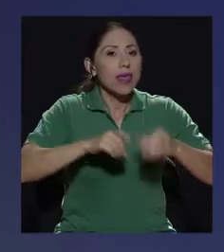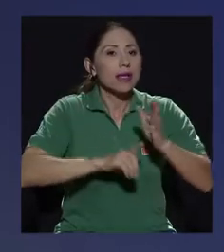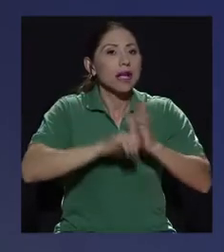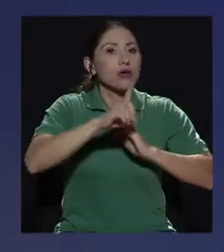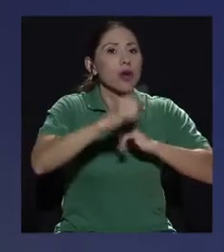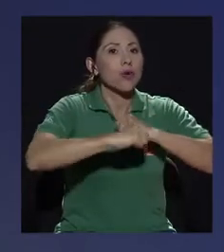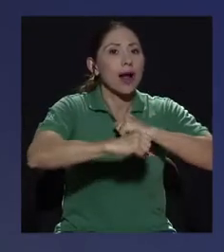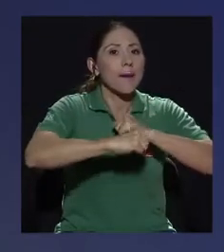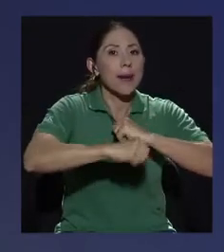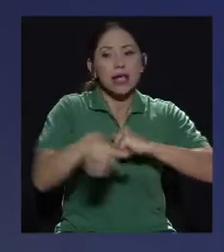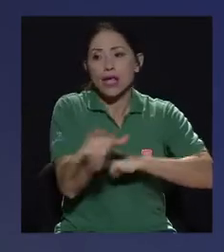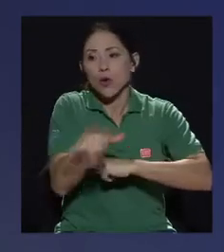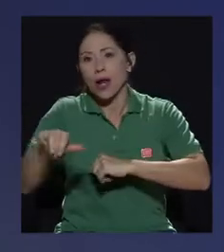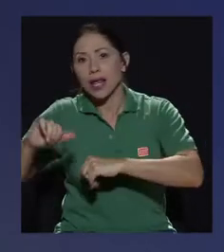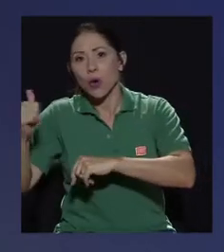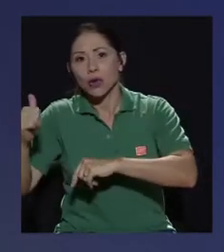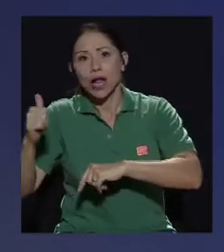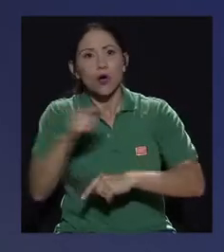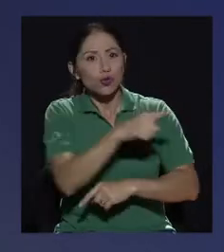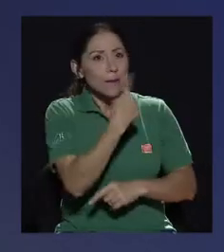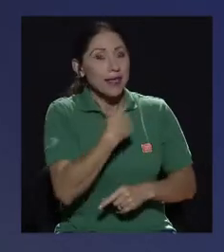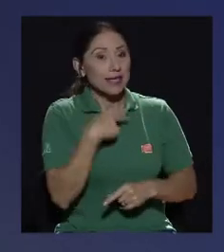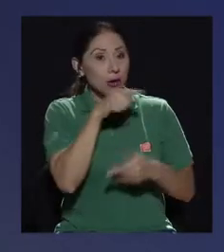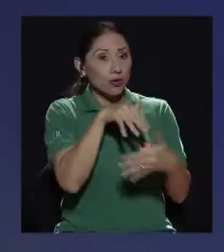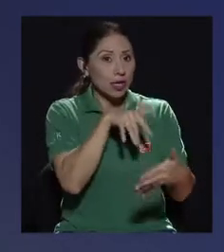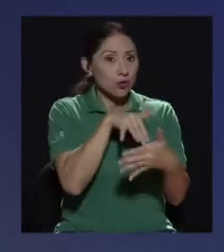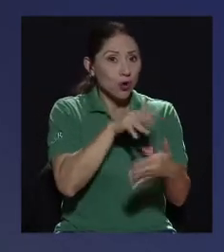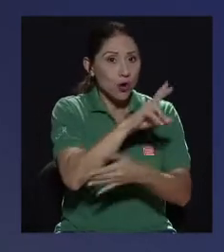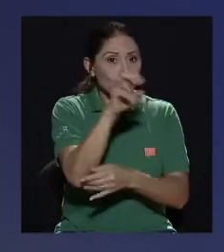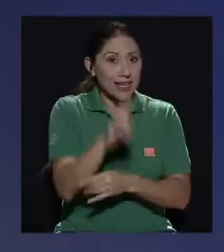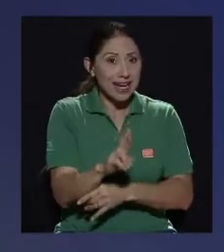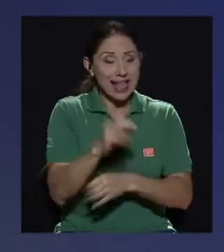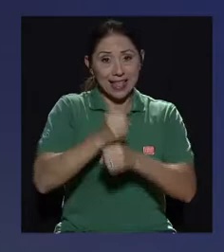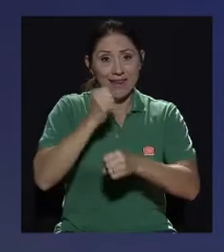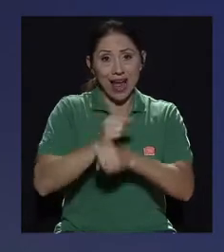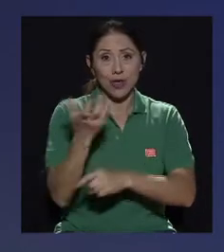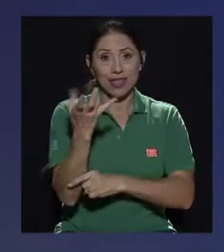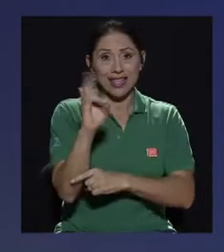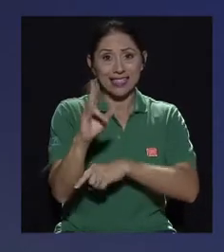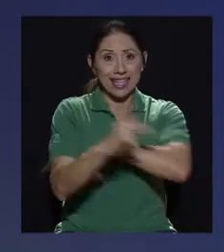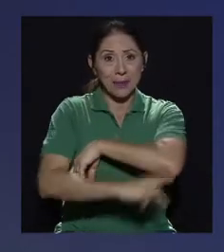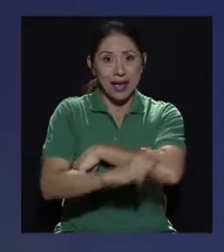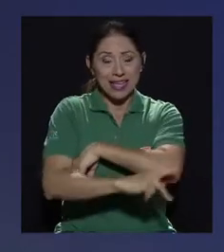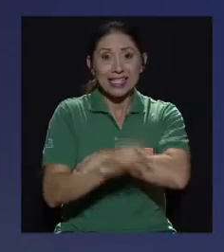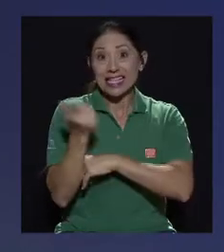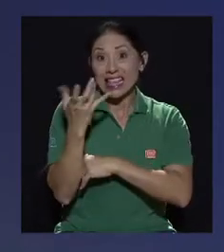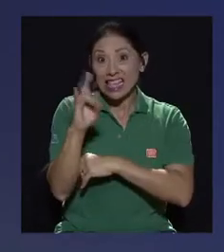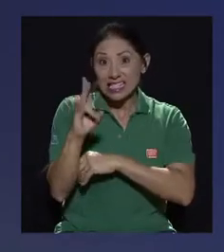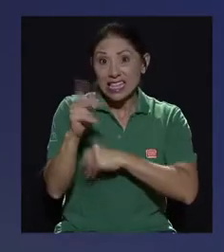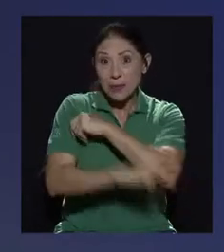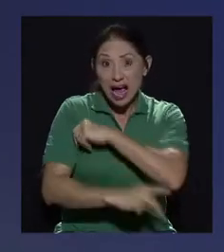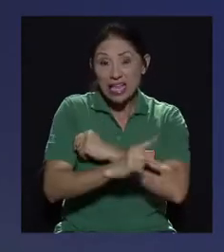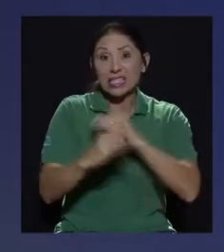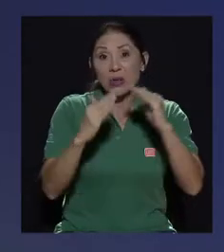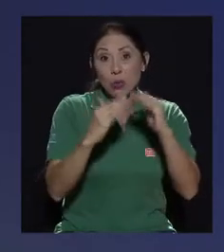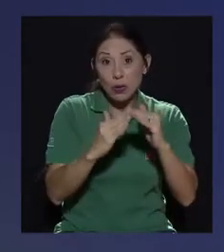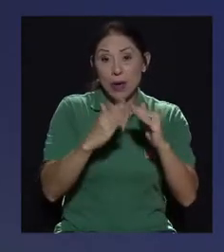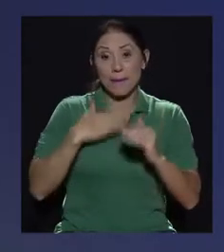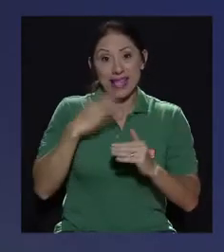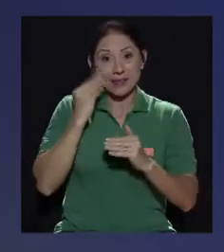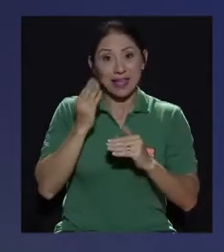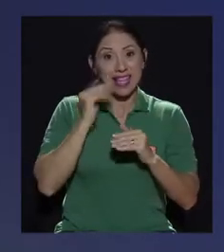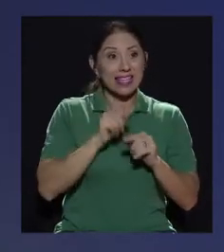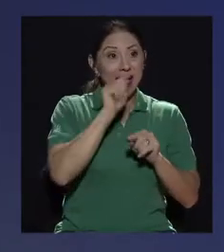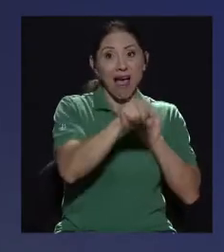igual que en otra y ahora usted me decía yo me formé en costa rica y ha trabajado en 17 países y 17 países en realidad he llevado todo